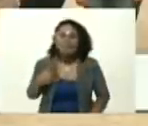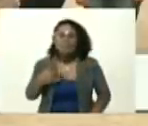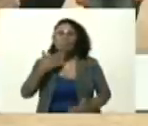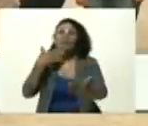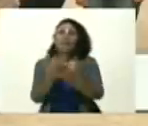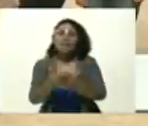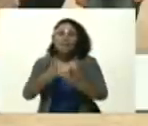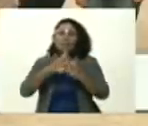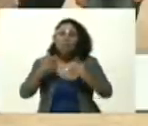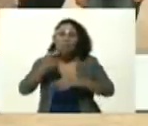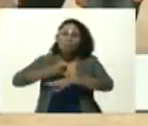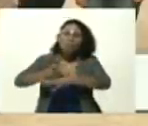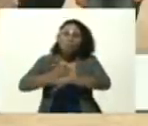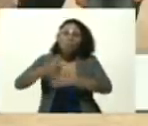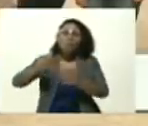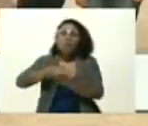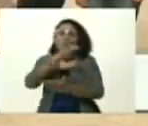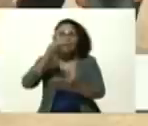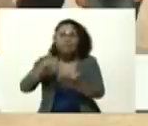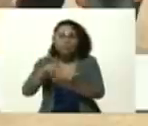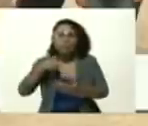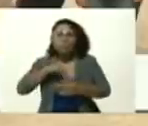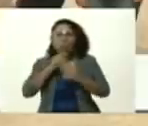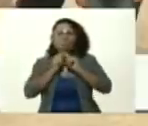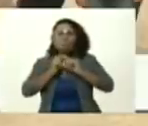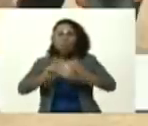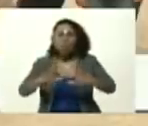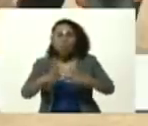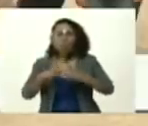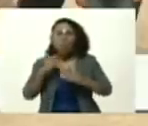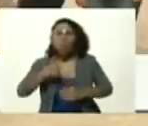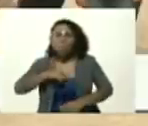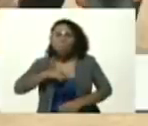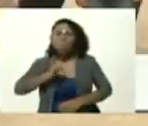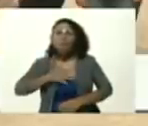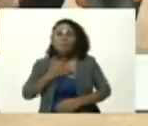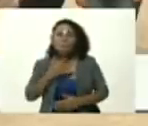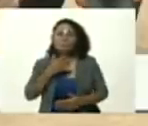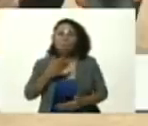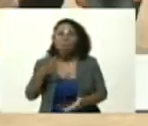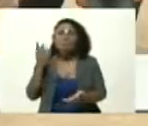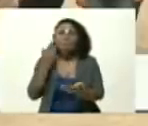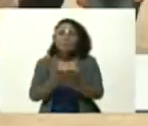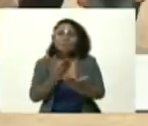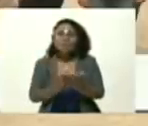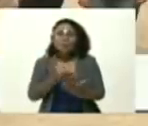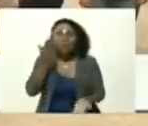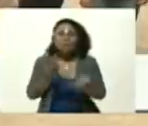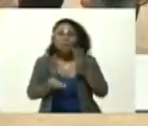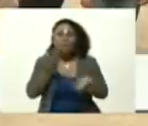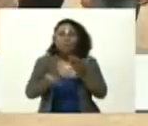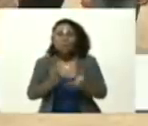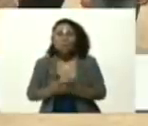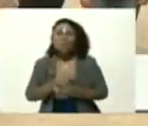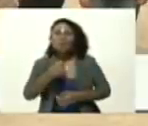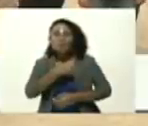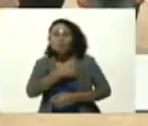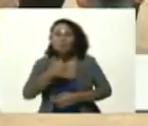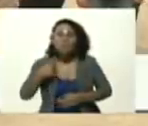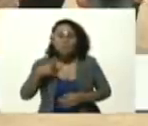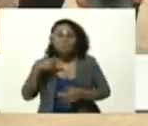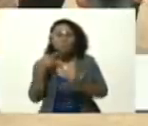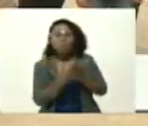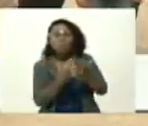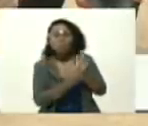todo el gobierno nacional con todo el despliegue que hemos tenido. Hoy podemos presentar un balance. Yo quisiera presentarle,